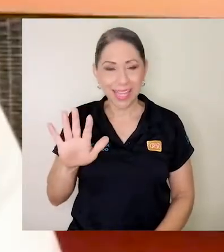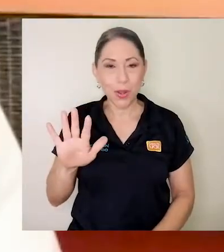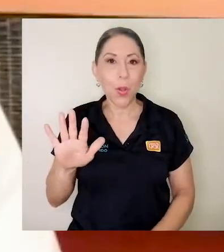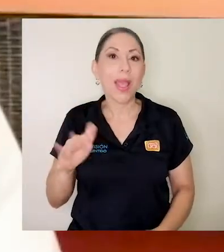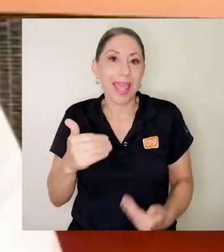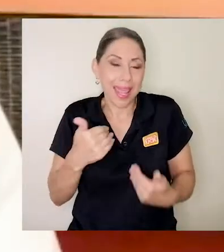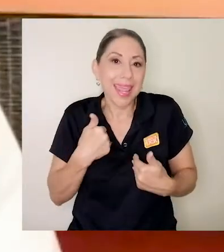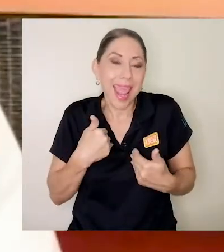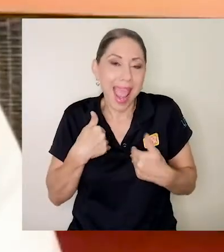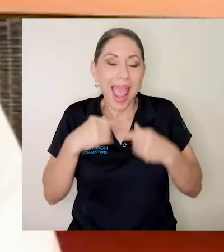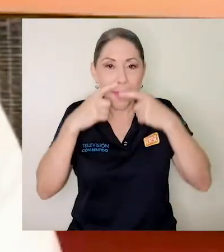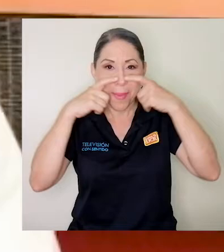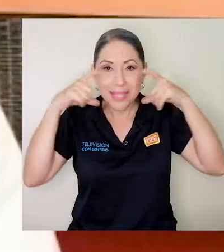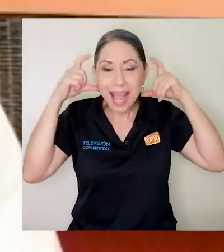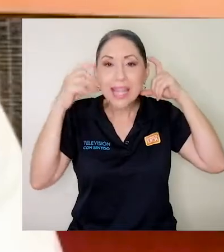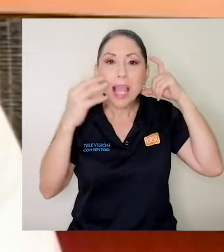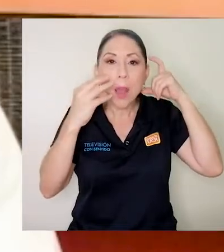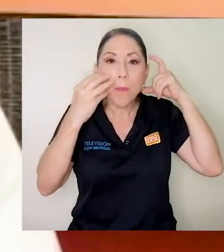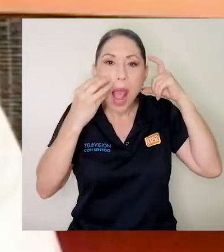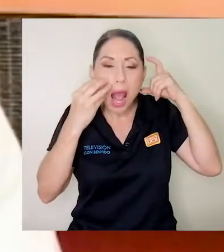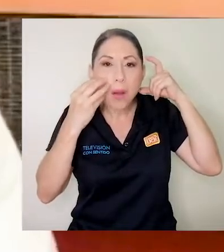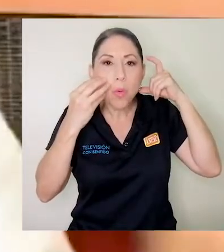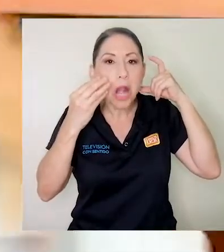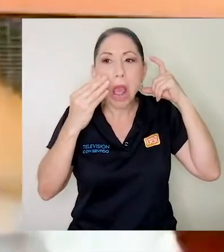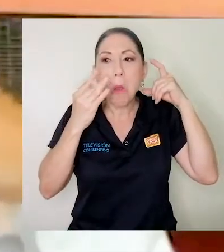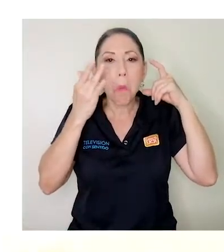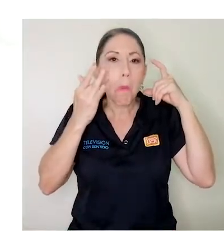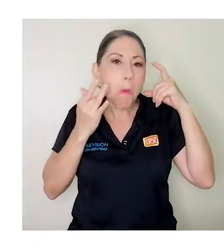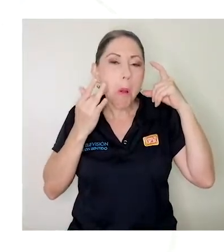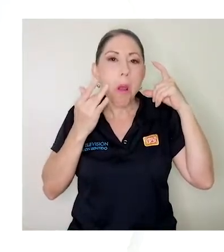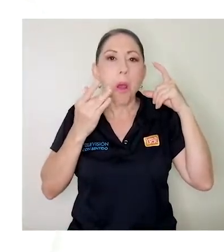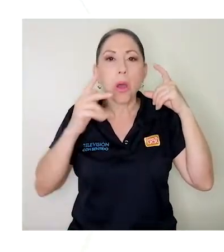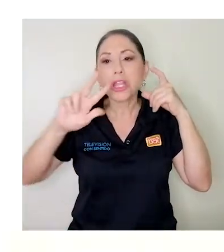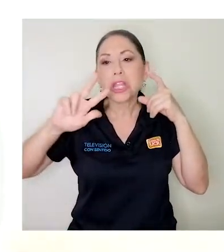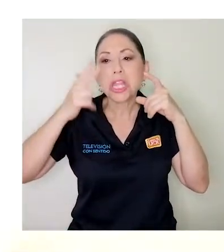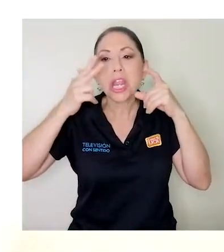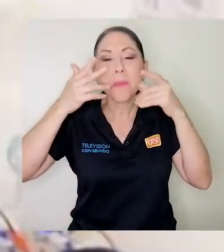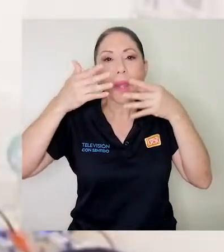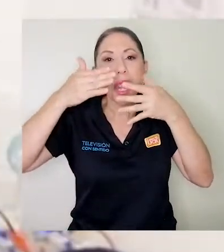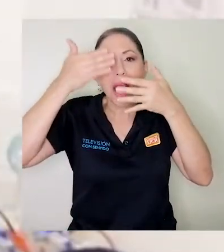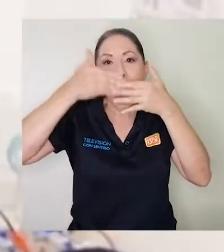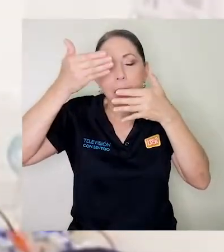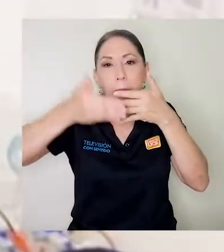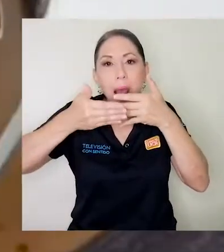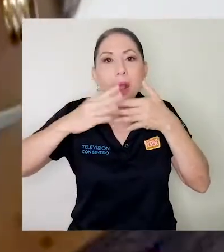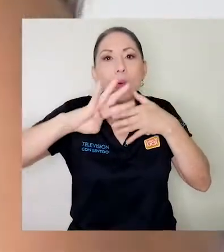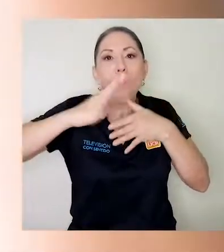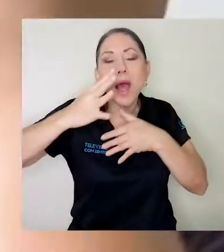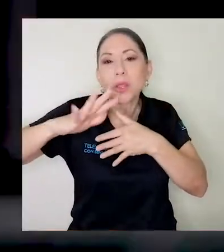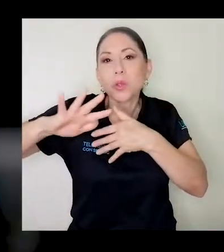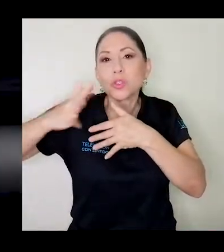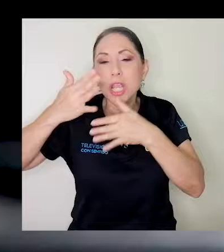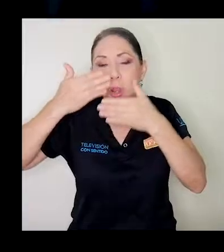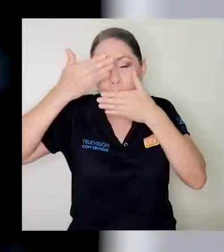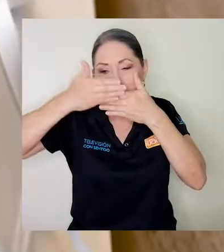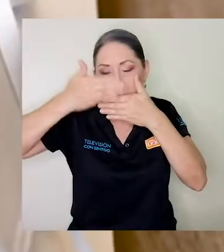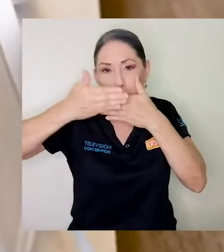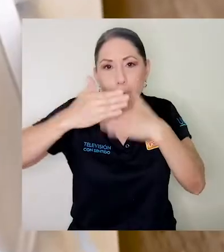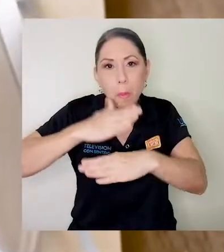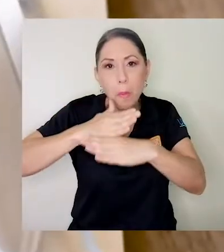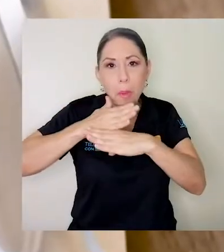que existían mascarillas con válvula, sin válvula, de triple capa, de cuádruple capa, de quíntuple